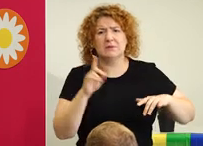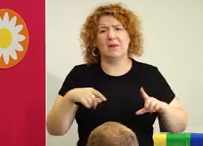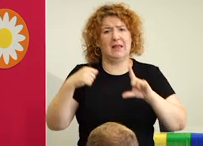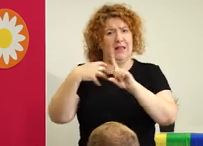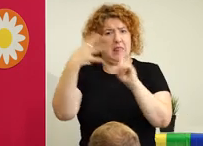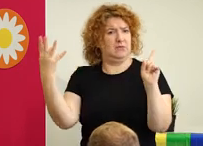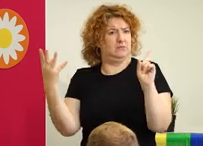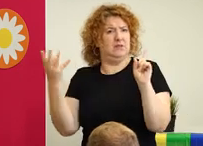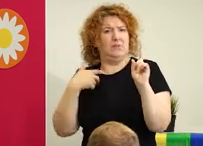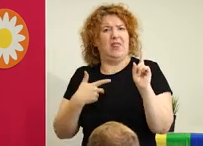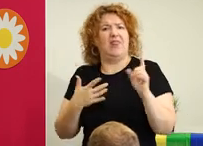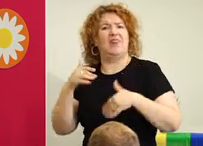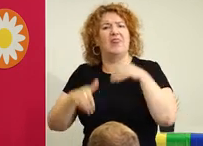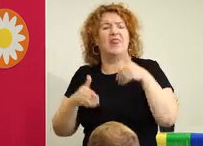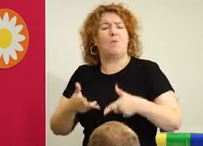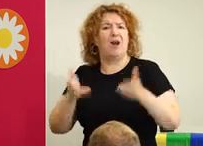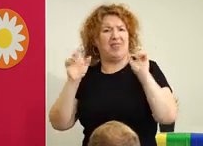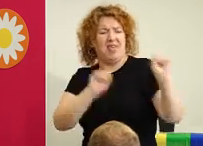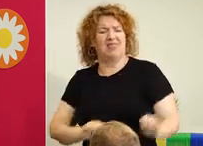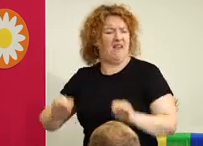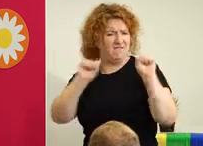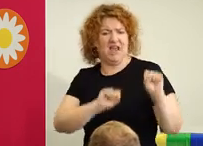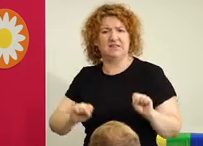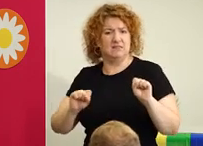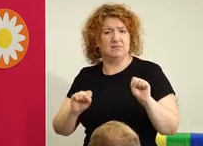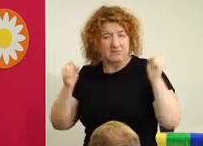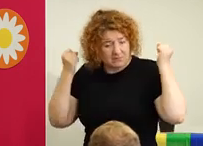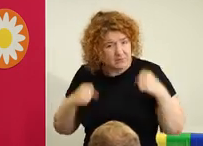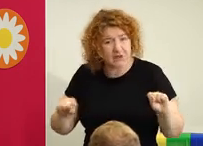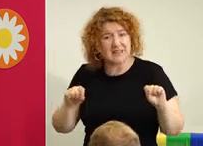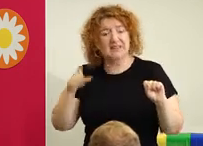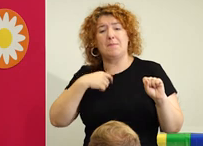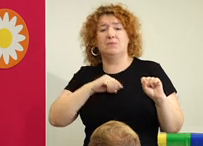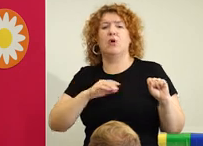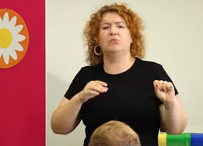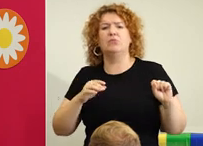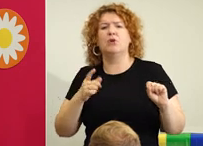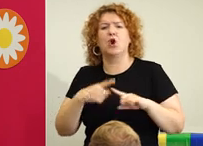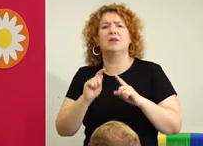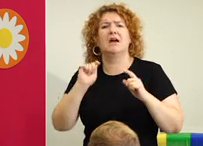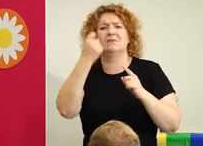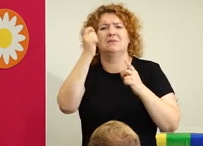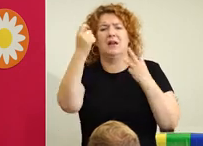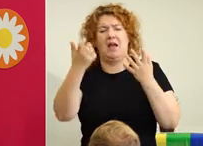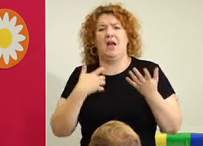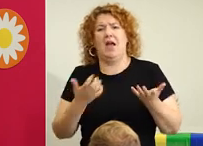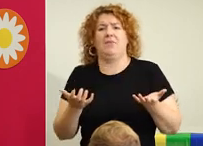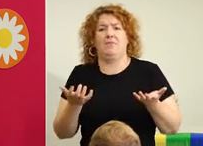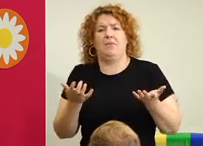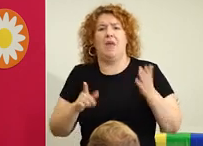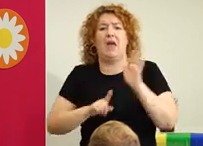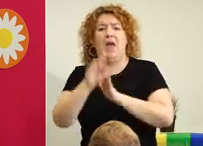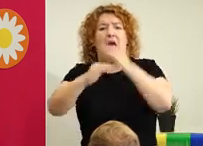a la vanguardia de la defensa de la democracia y que está consiguiendo, a pesar de esa gran coalición, importantes avances que ahora es nuestra